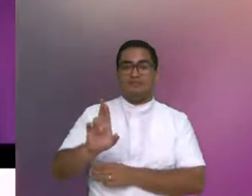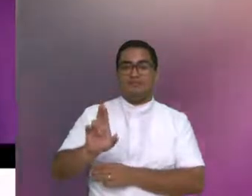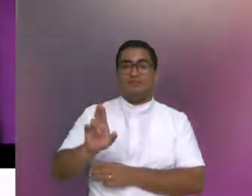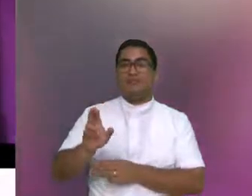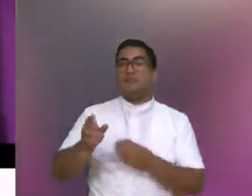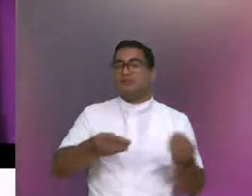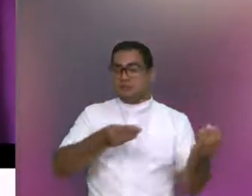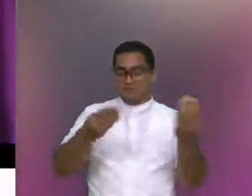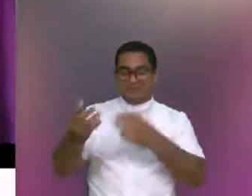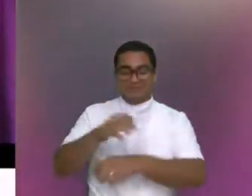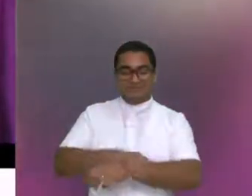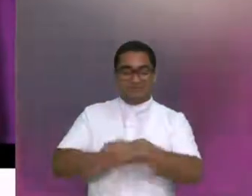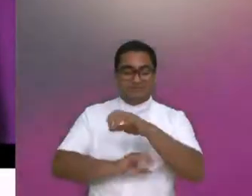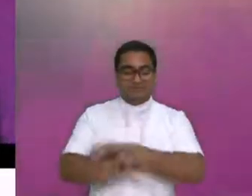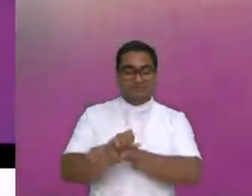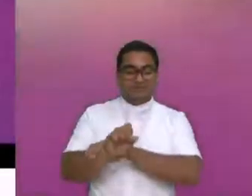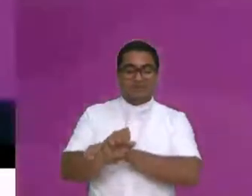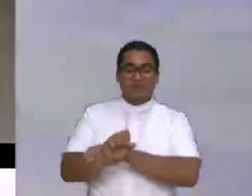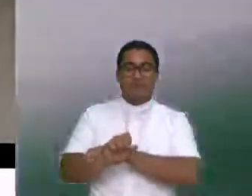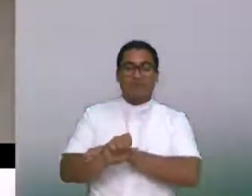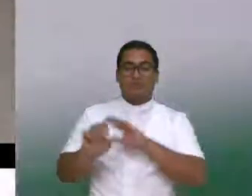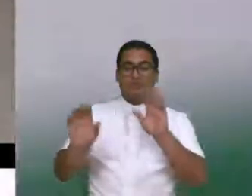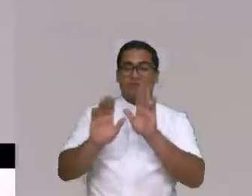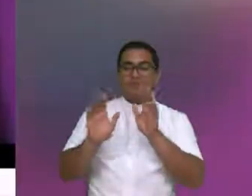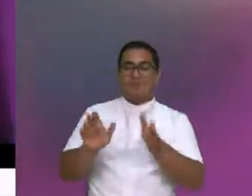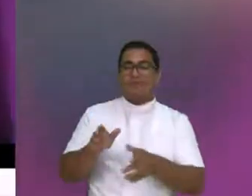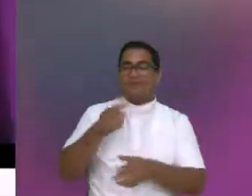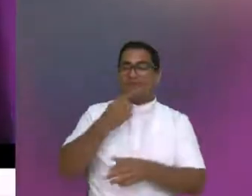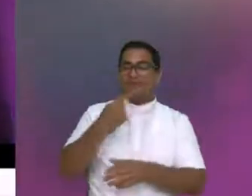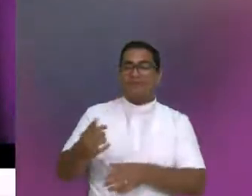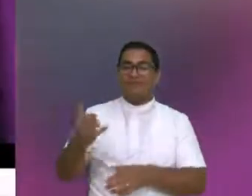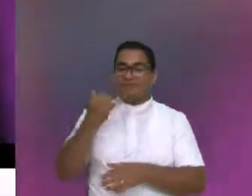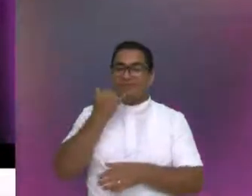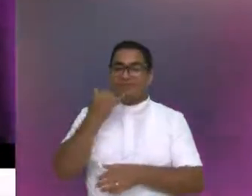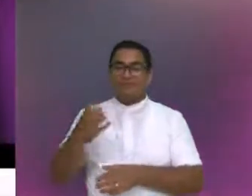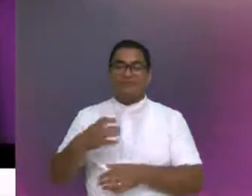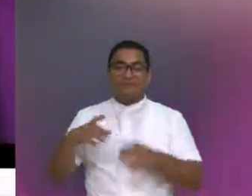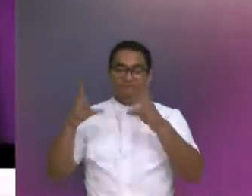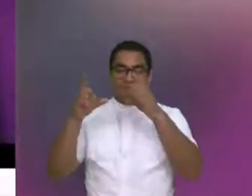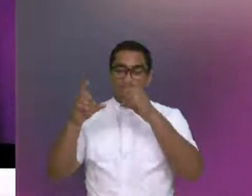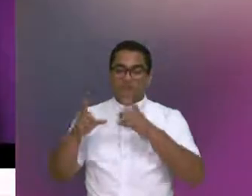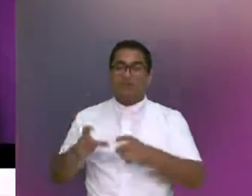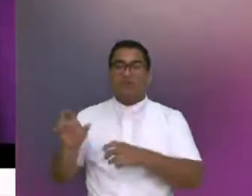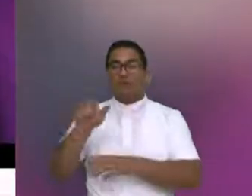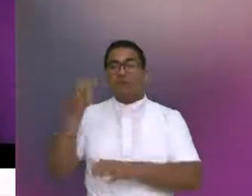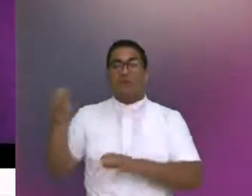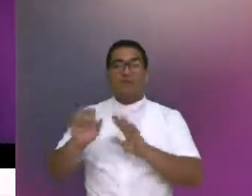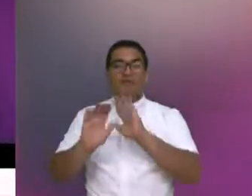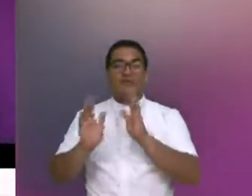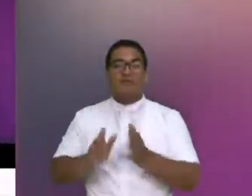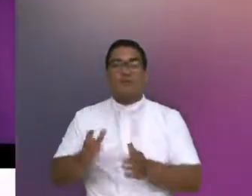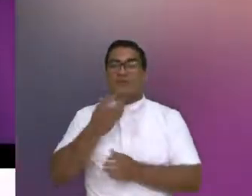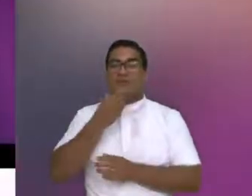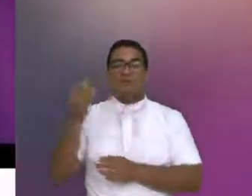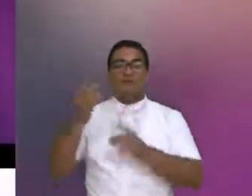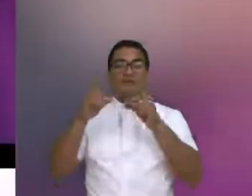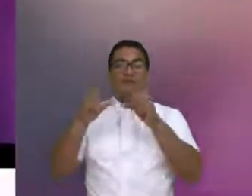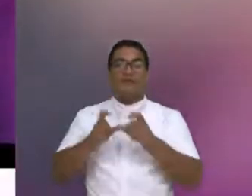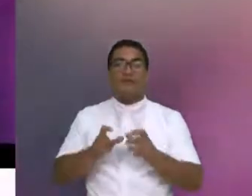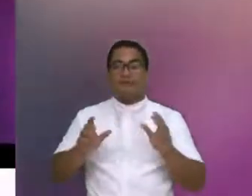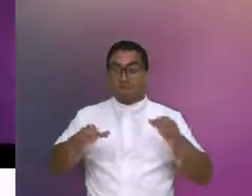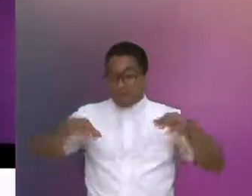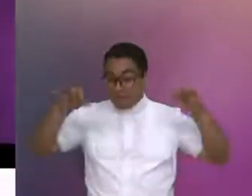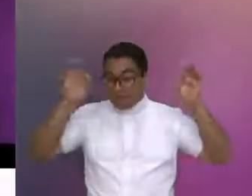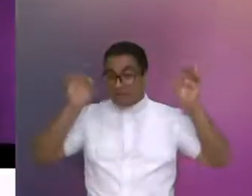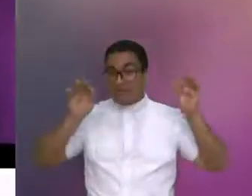a la policía y la agraviada asegura que en su teléfono tenía varias imágenes de otras jóvenes y fotos inapropiadas